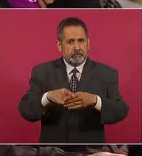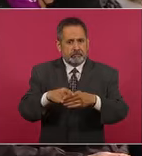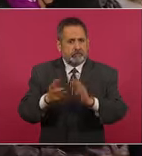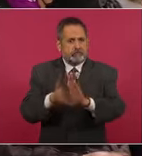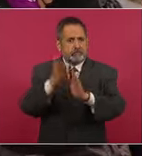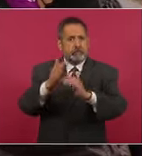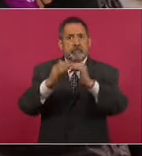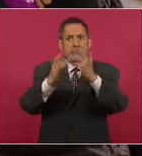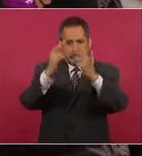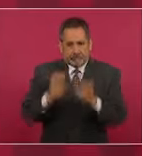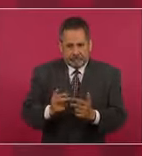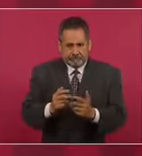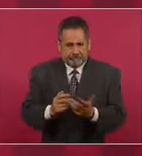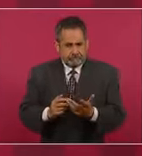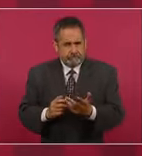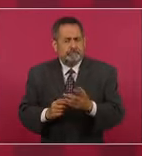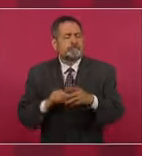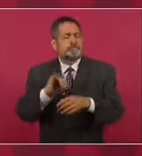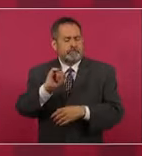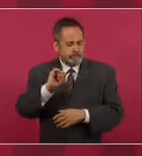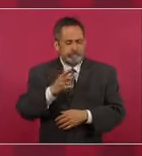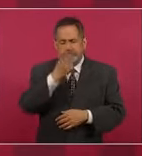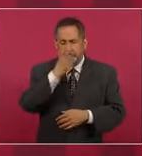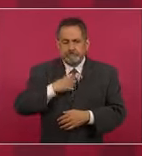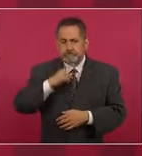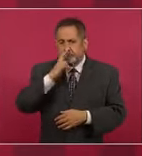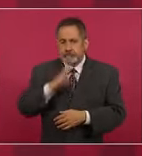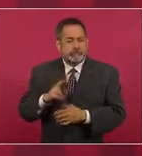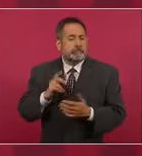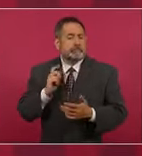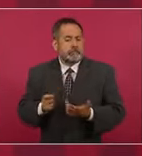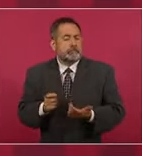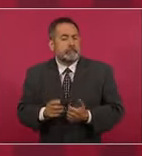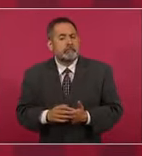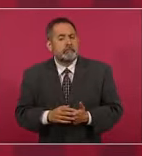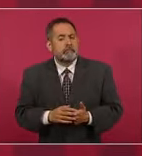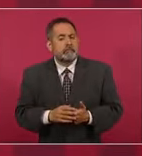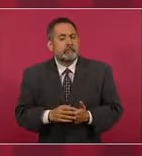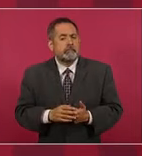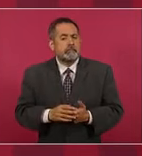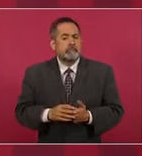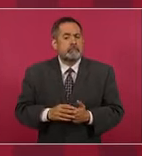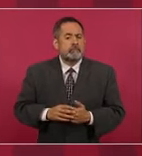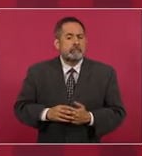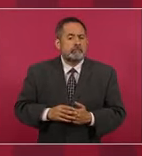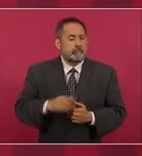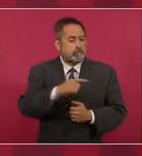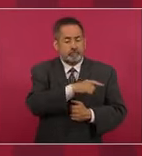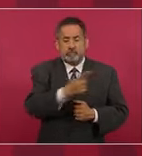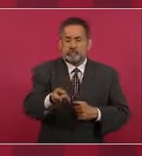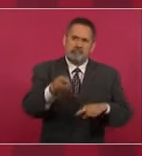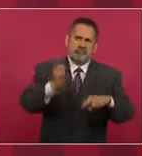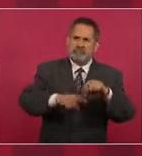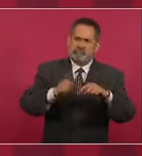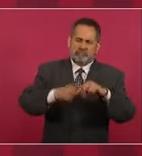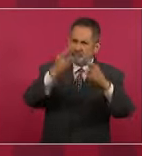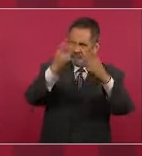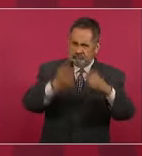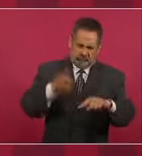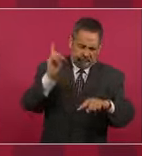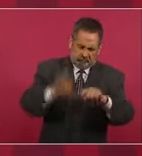sí nos enviaron el reporte de que lo habían derruido. Vamos